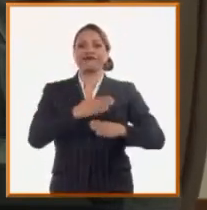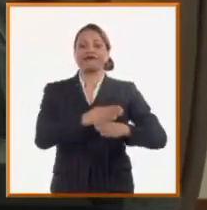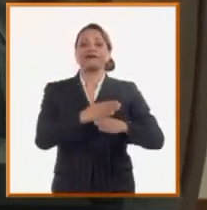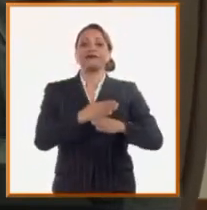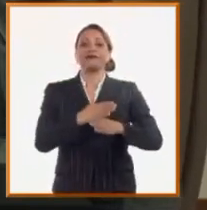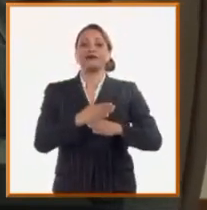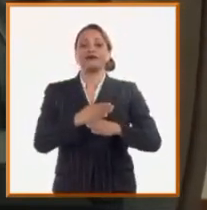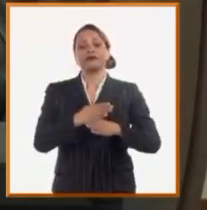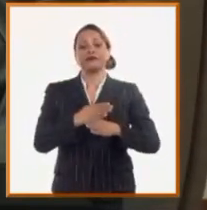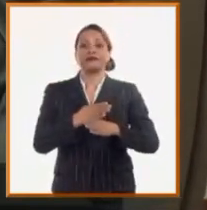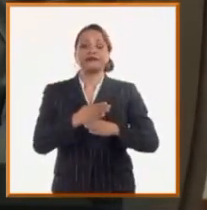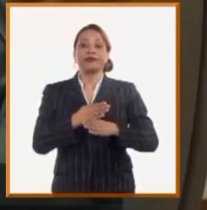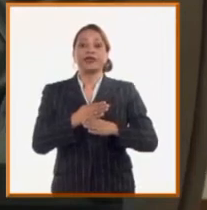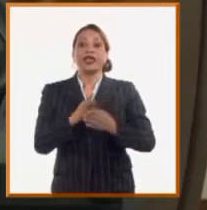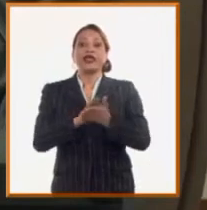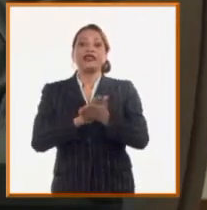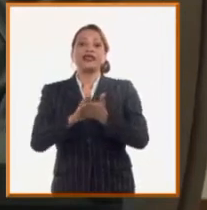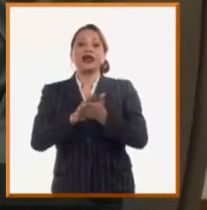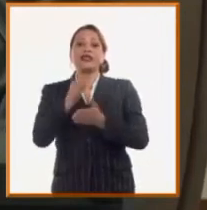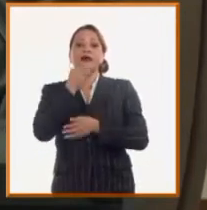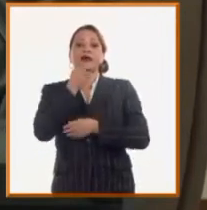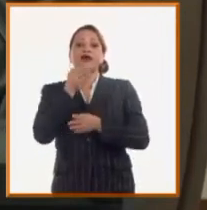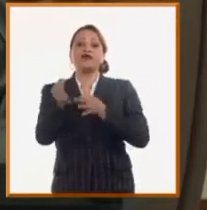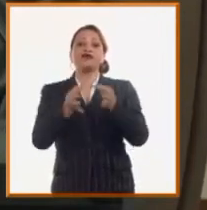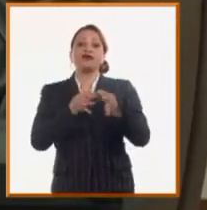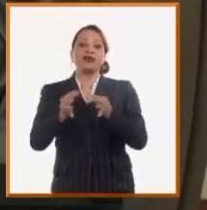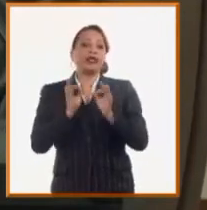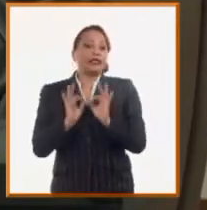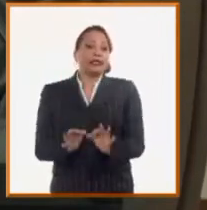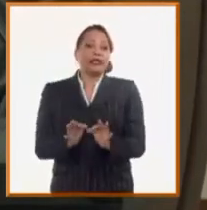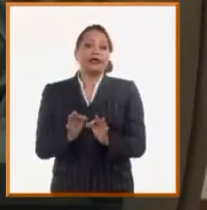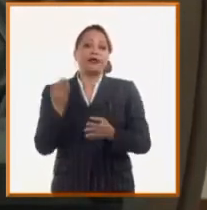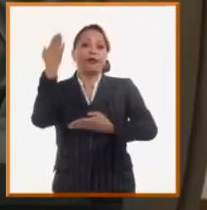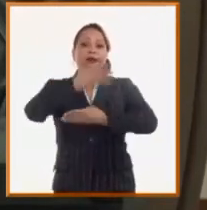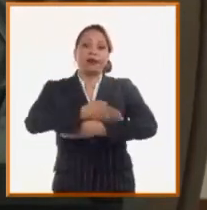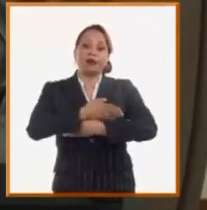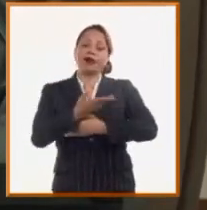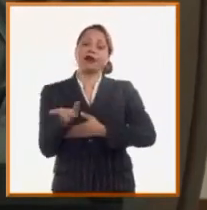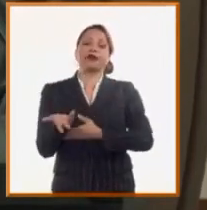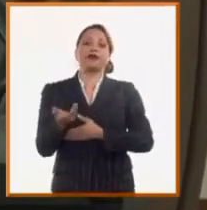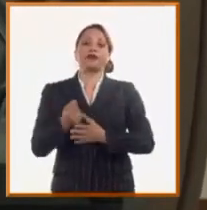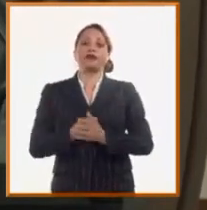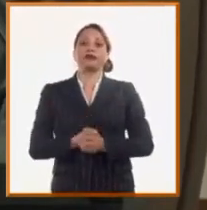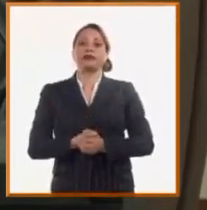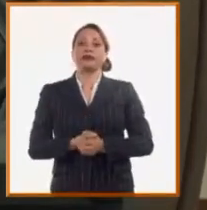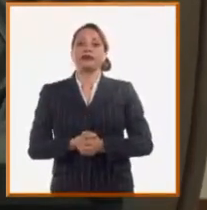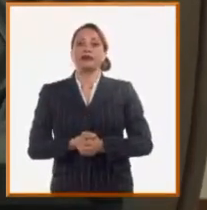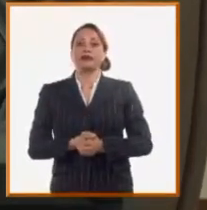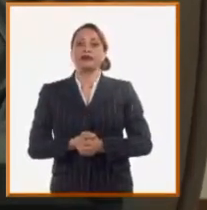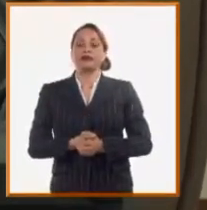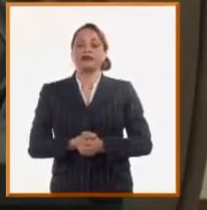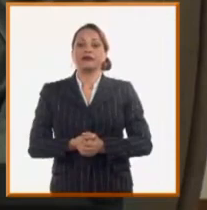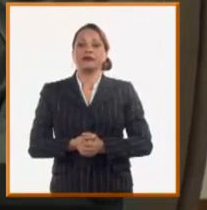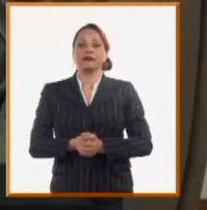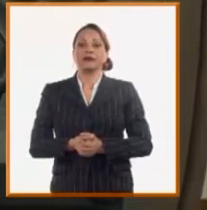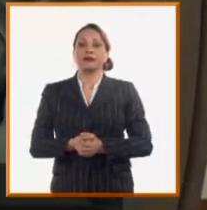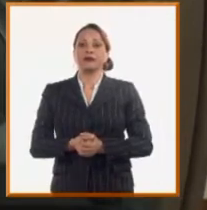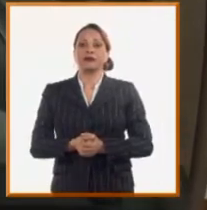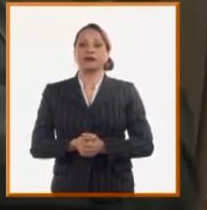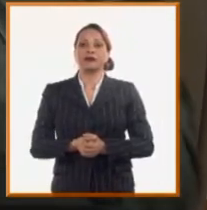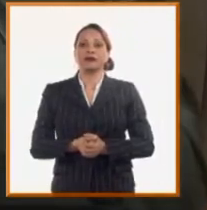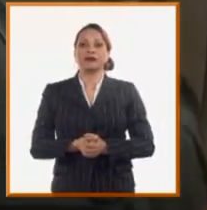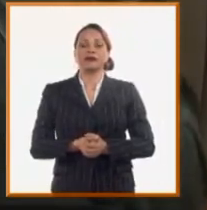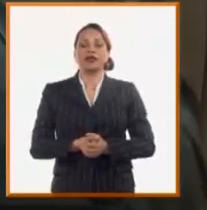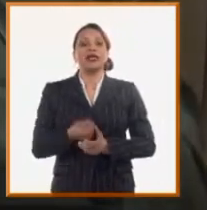¿Qué país en el mundo puede funcionar sin crédito? ¿Ustedes creen que un país se puede desarrollar o puede trabajar con cuenta corriente? Que es como